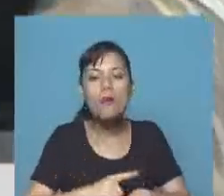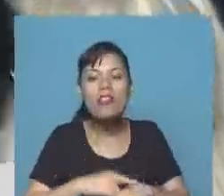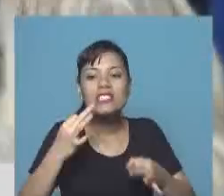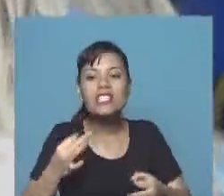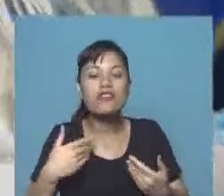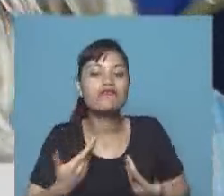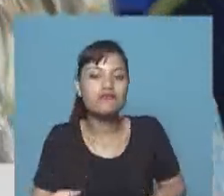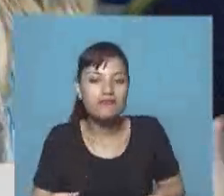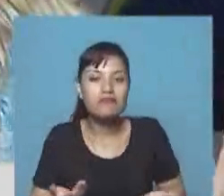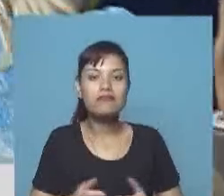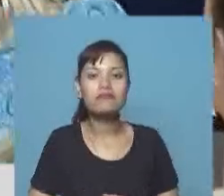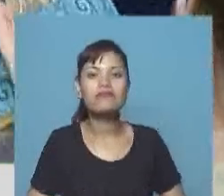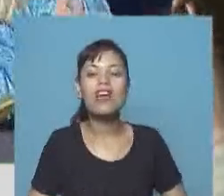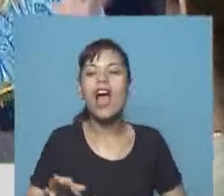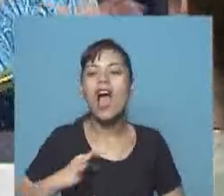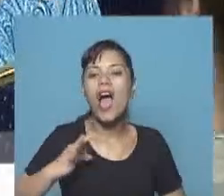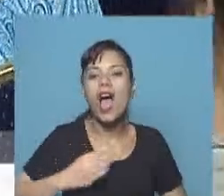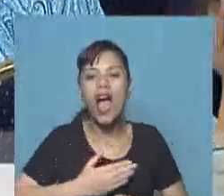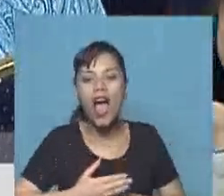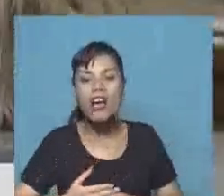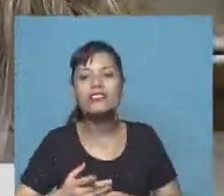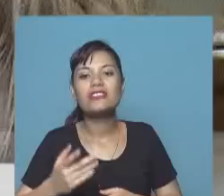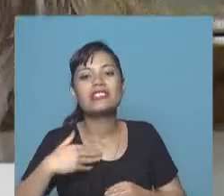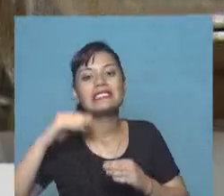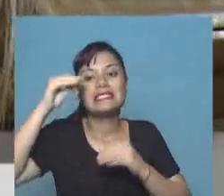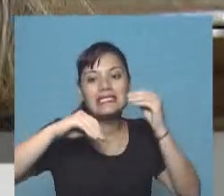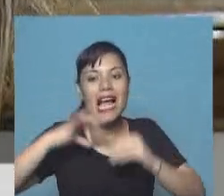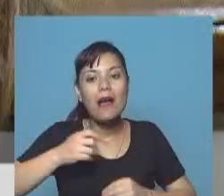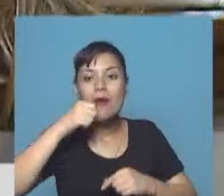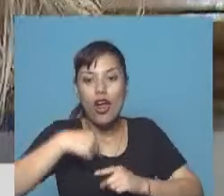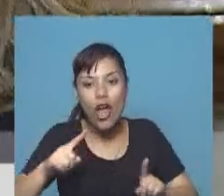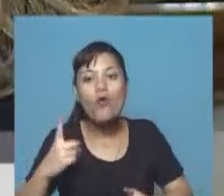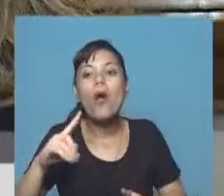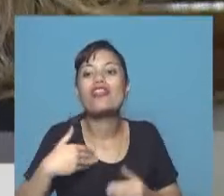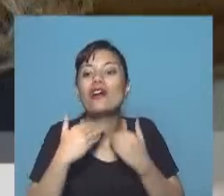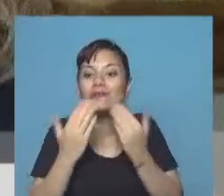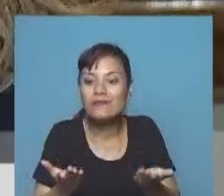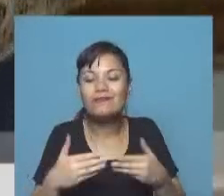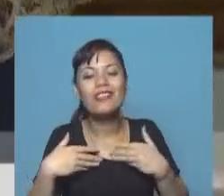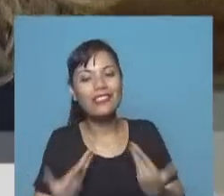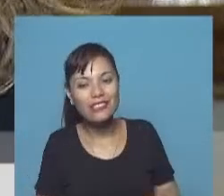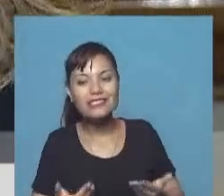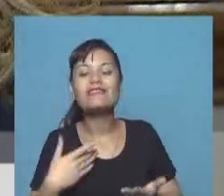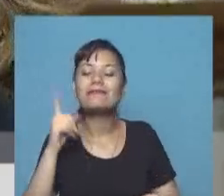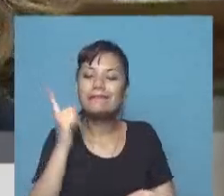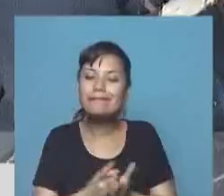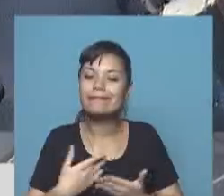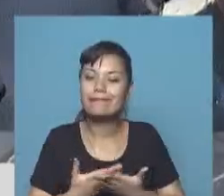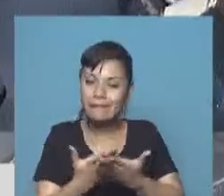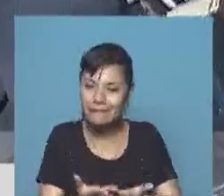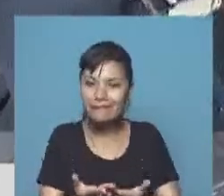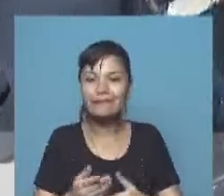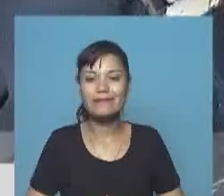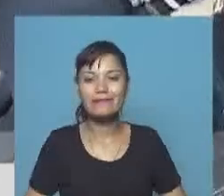la oportunidad. Los años se me vienen acumulando, así que si no lo hago ahora, no sé cuándo. Entonces, decidí hacerlo. Eso